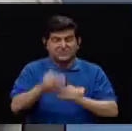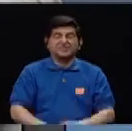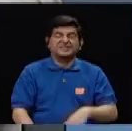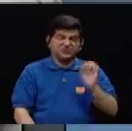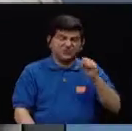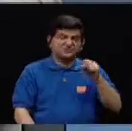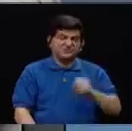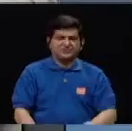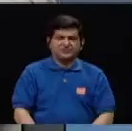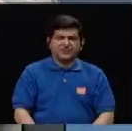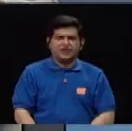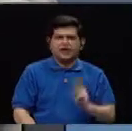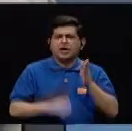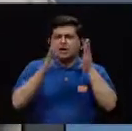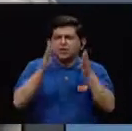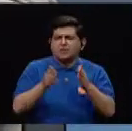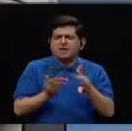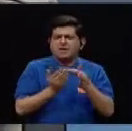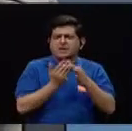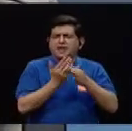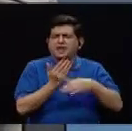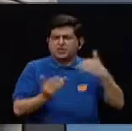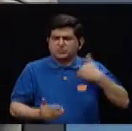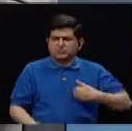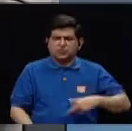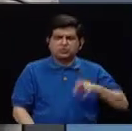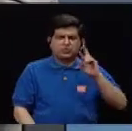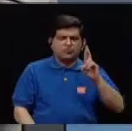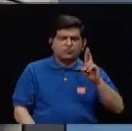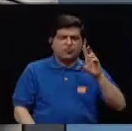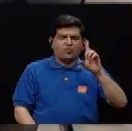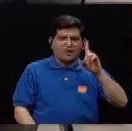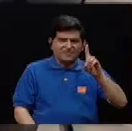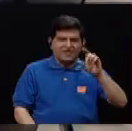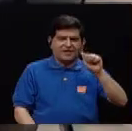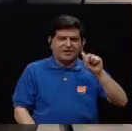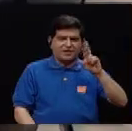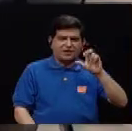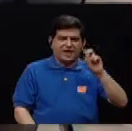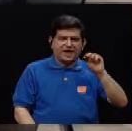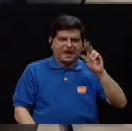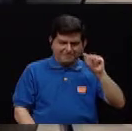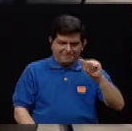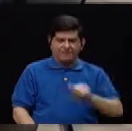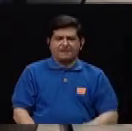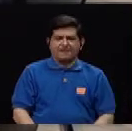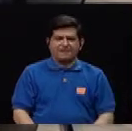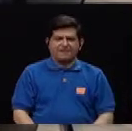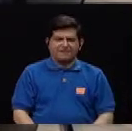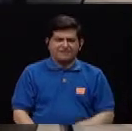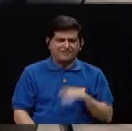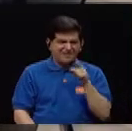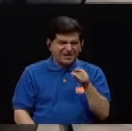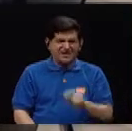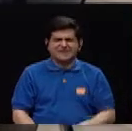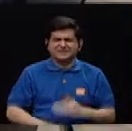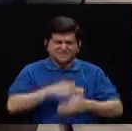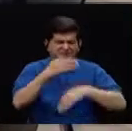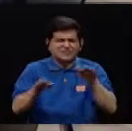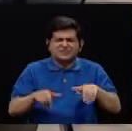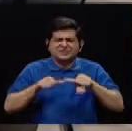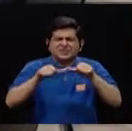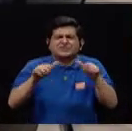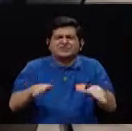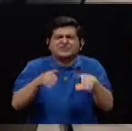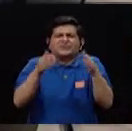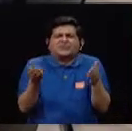mi hija. Y tu compañero, tu esposo, sí. Rubén Darío Arena. Sí. ¿Cómo se sigue esa línea y